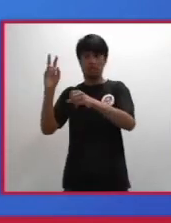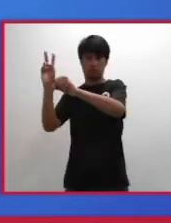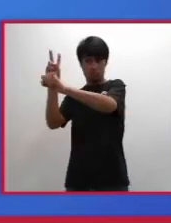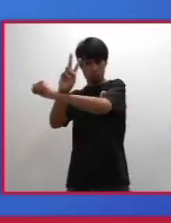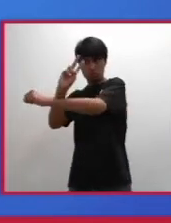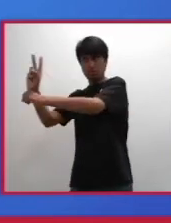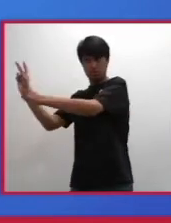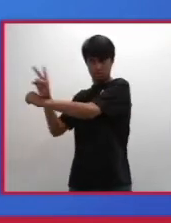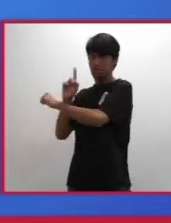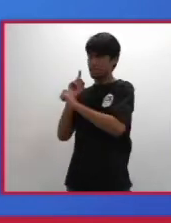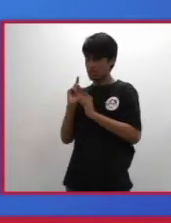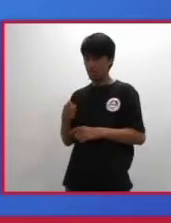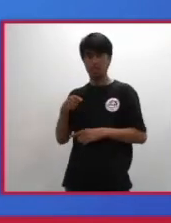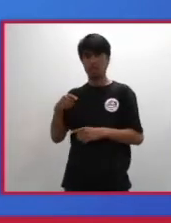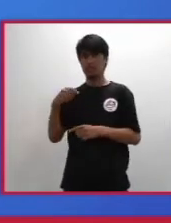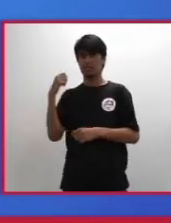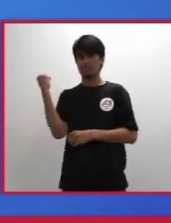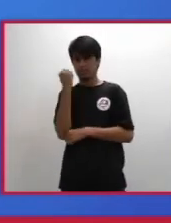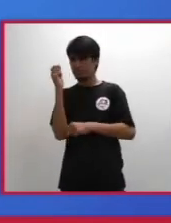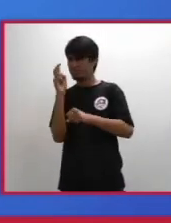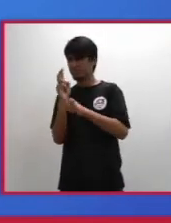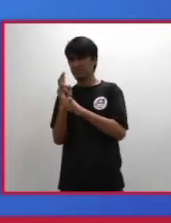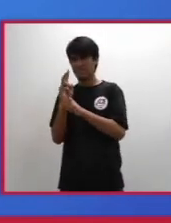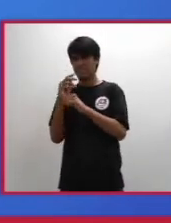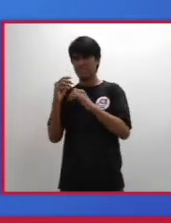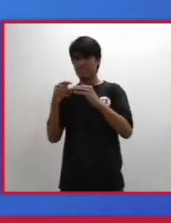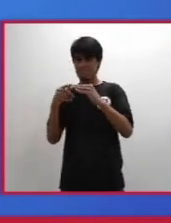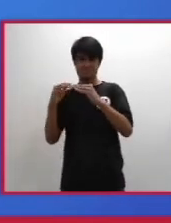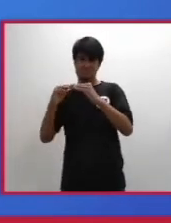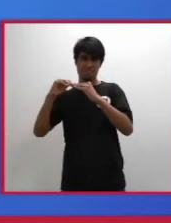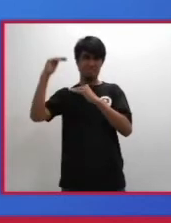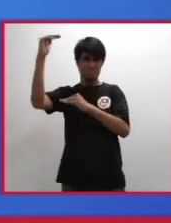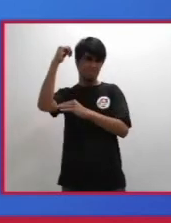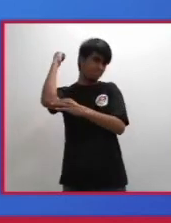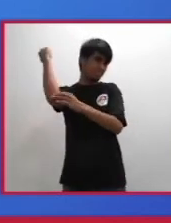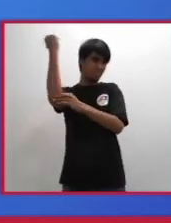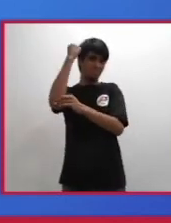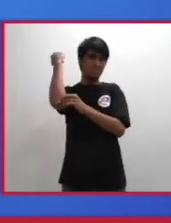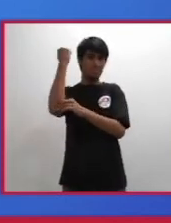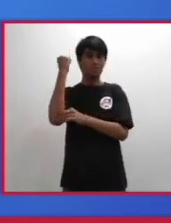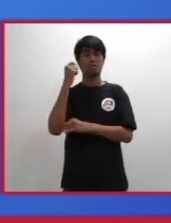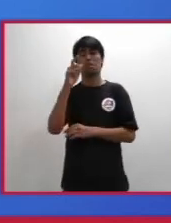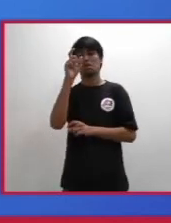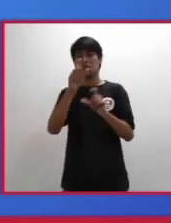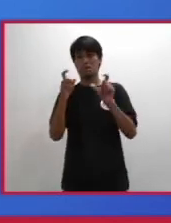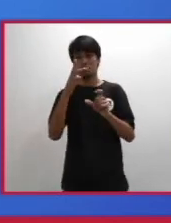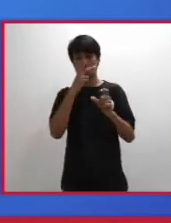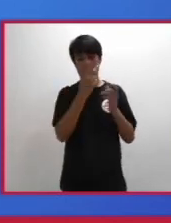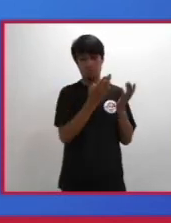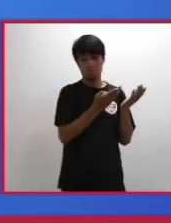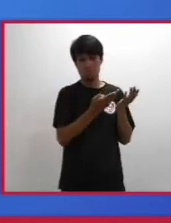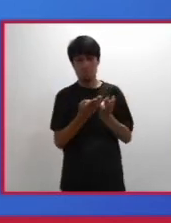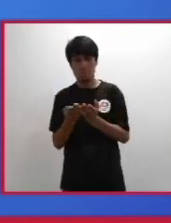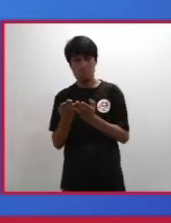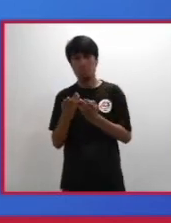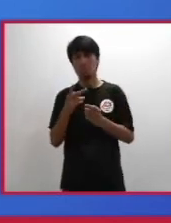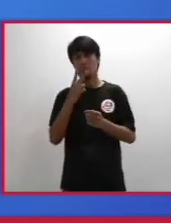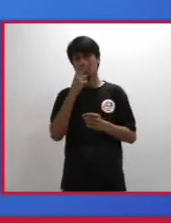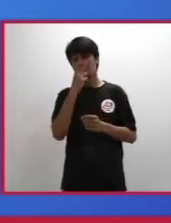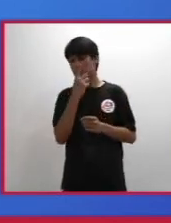Para nosotros la seguridad está por sobre todas las cosas, entonces les invitamos a que puedan